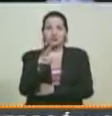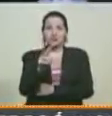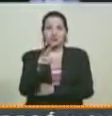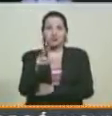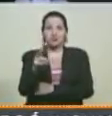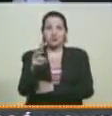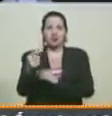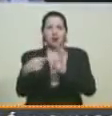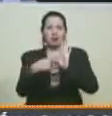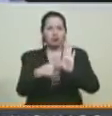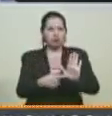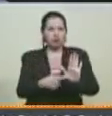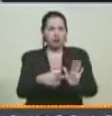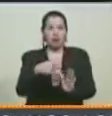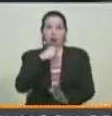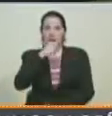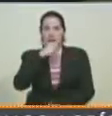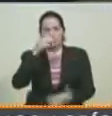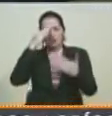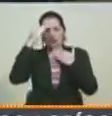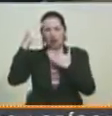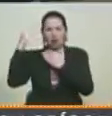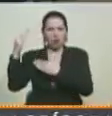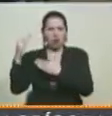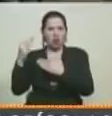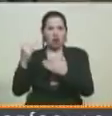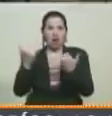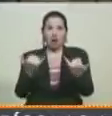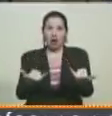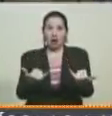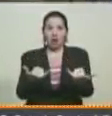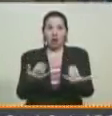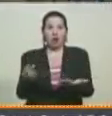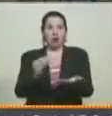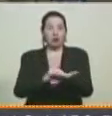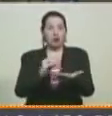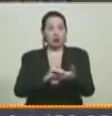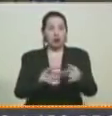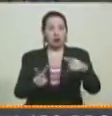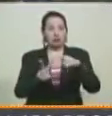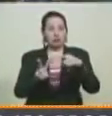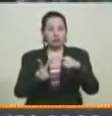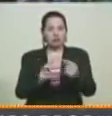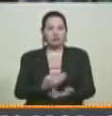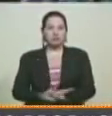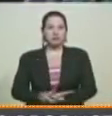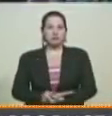de las imágenes continúa el presidente saludándolo, pero con ella nosotros vamos a retornar este contacto.